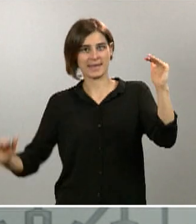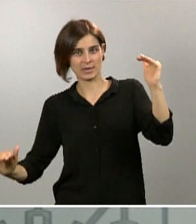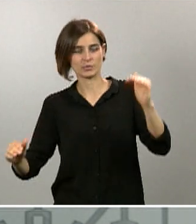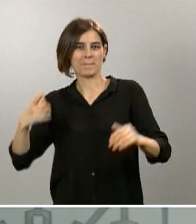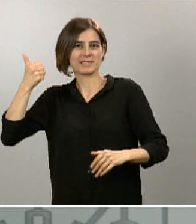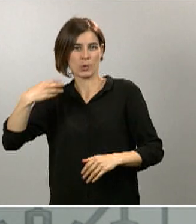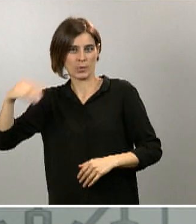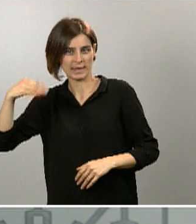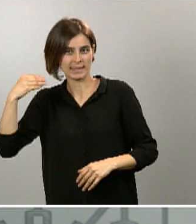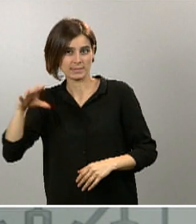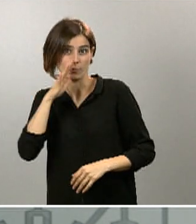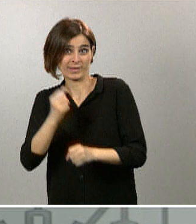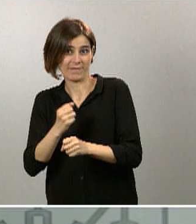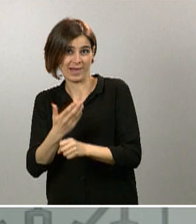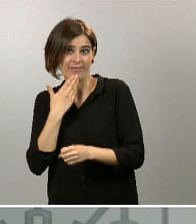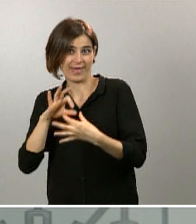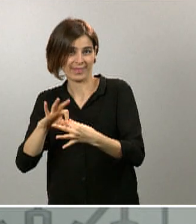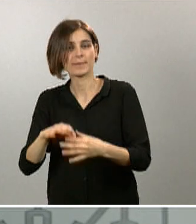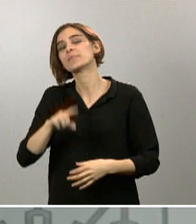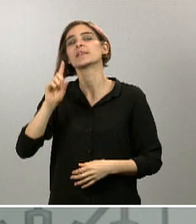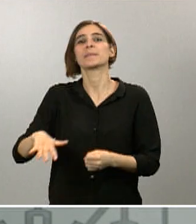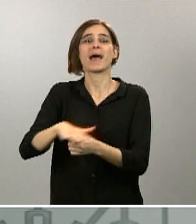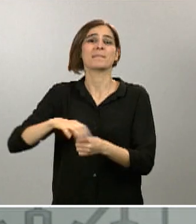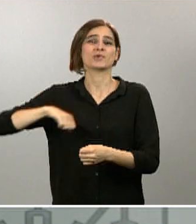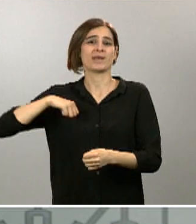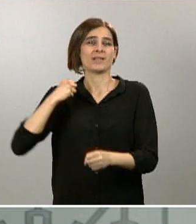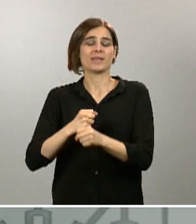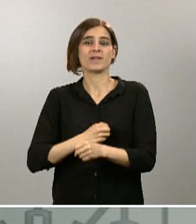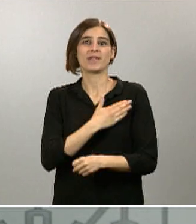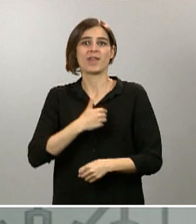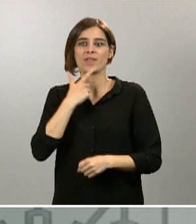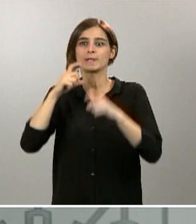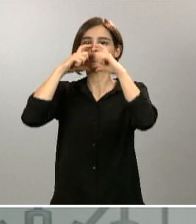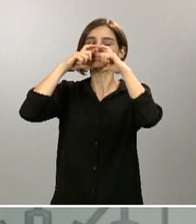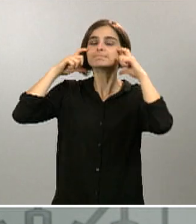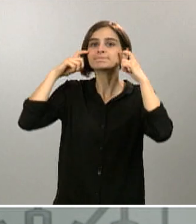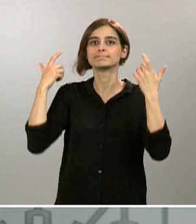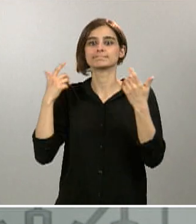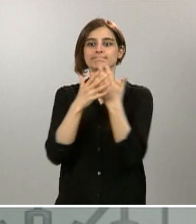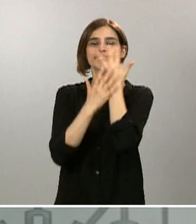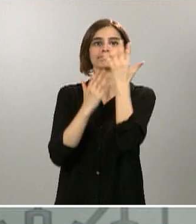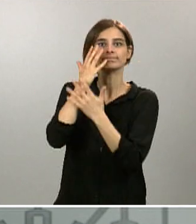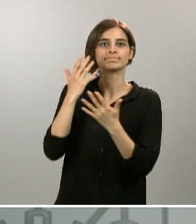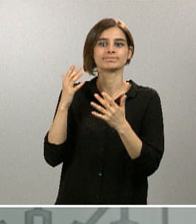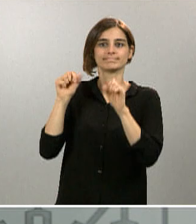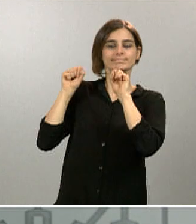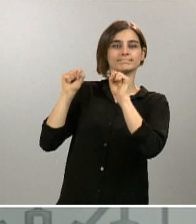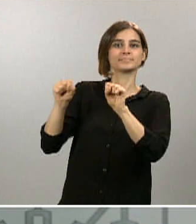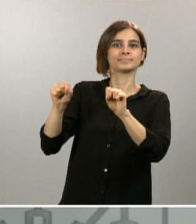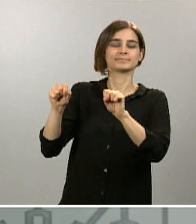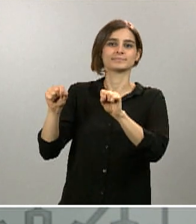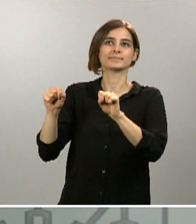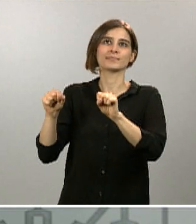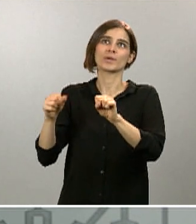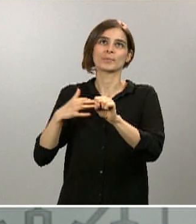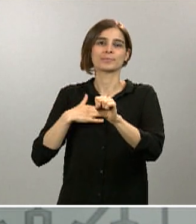ámbito sanitario y por lo tanto la toma a cargo y el posible tratamiento de soporte de estos profesionales sanitarios probablemente en algunos